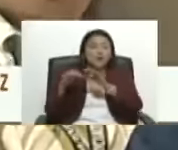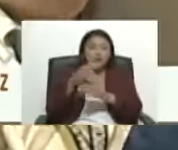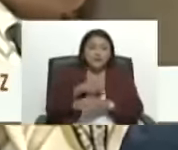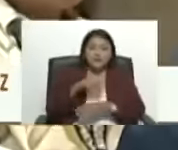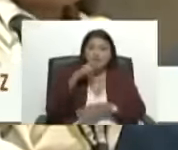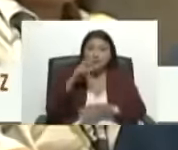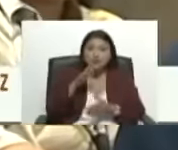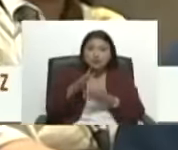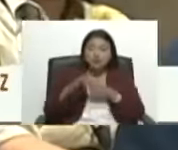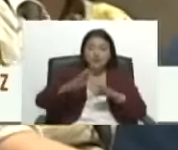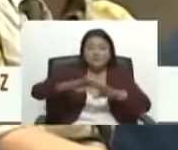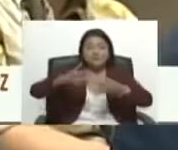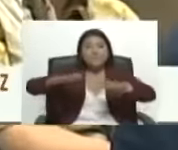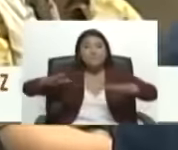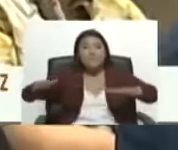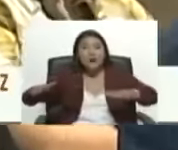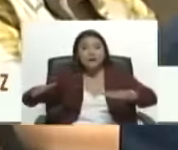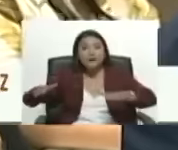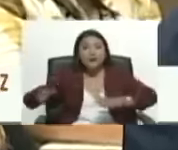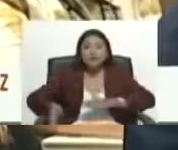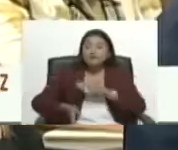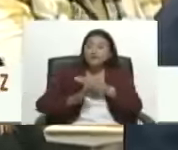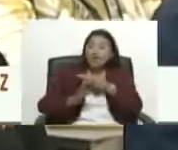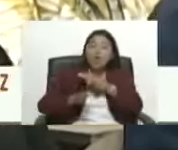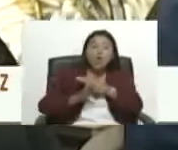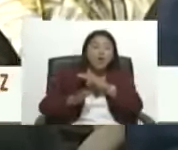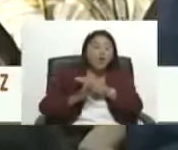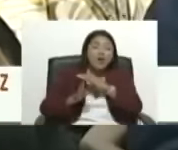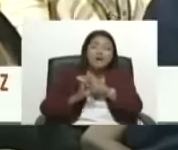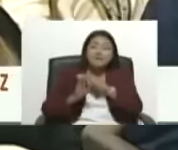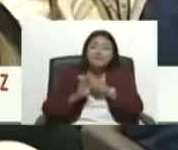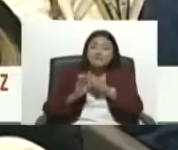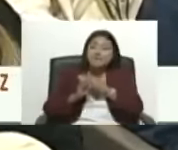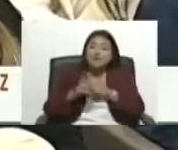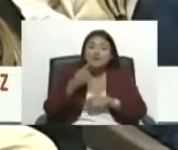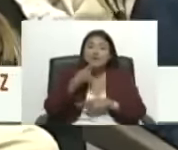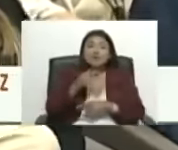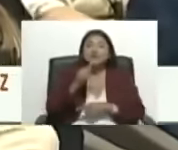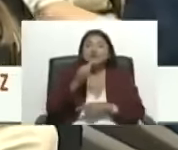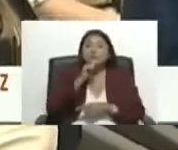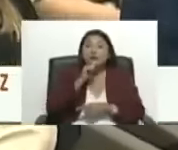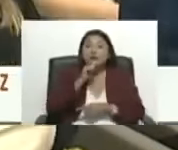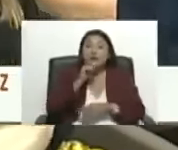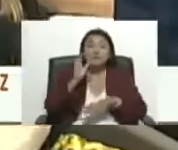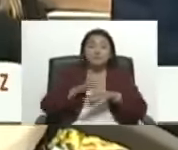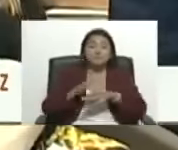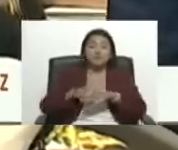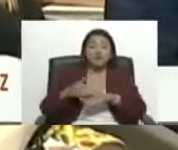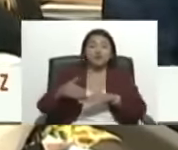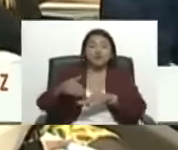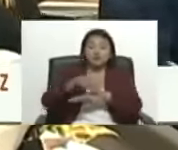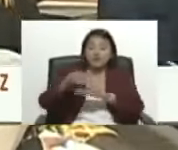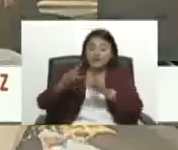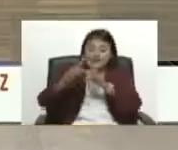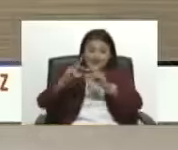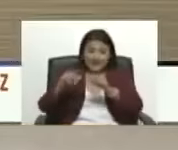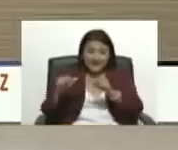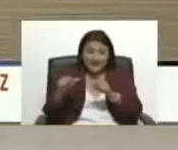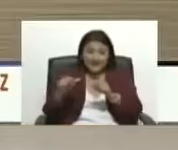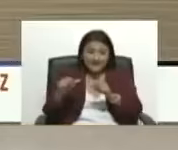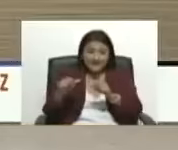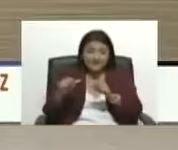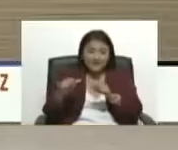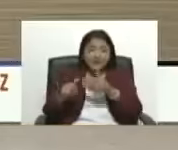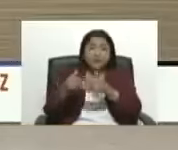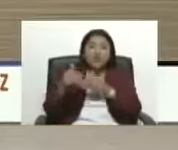mar que aún no ha sido delimitado porque sus fronteras terrestres están en un proceso de